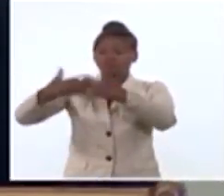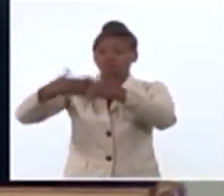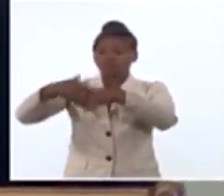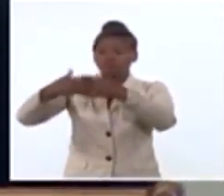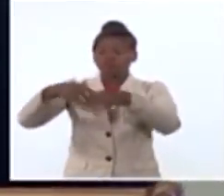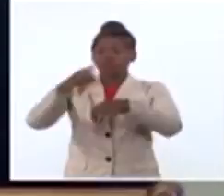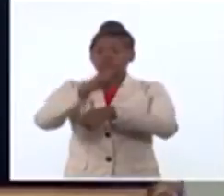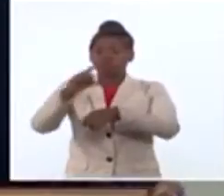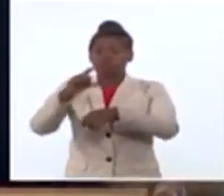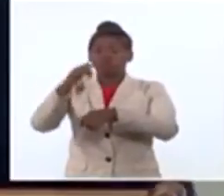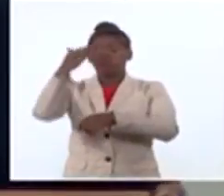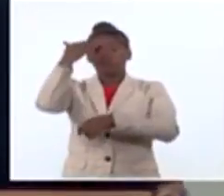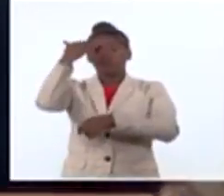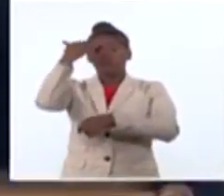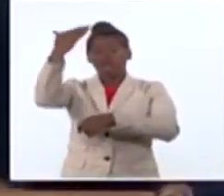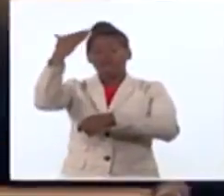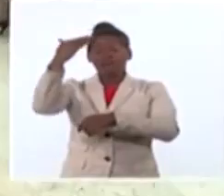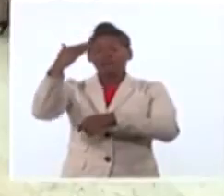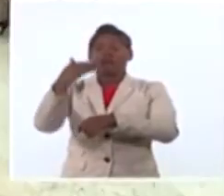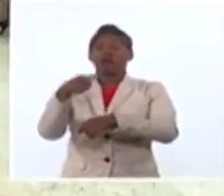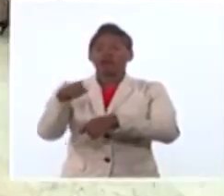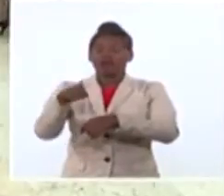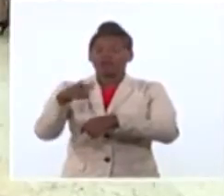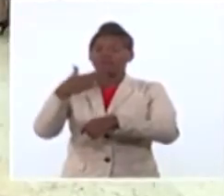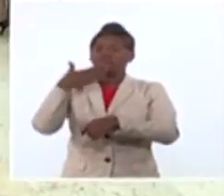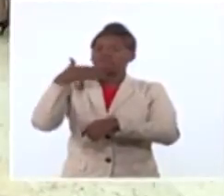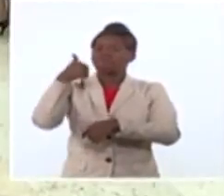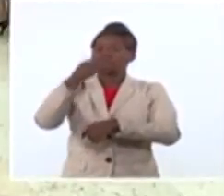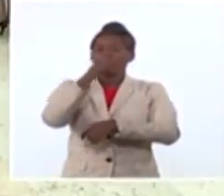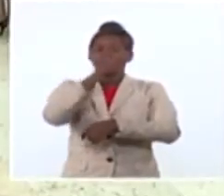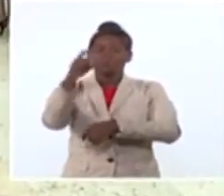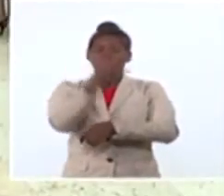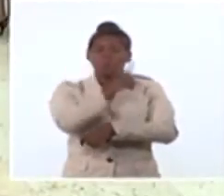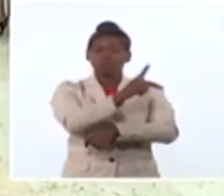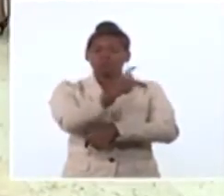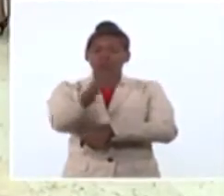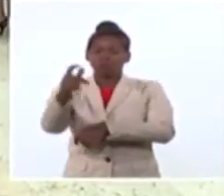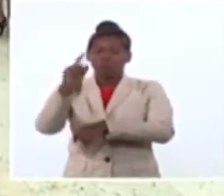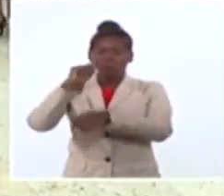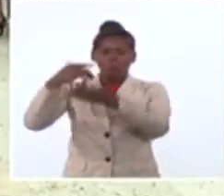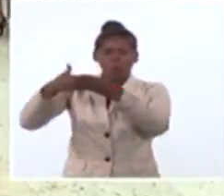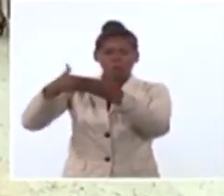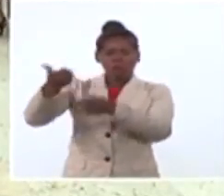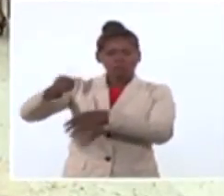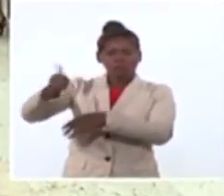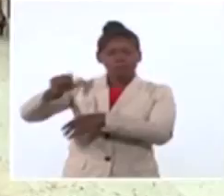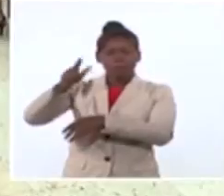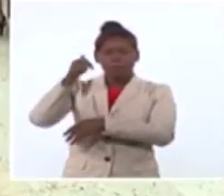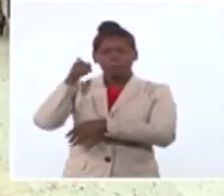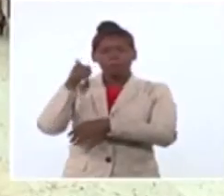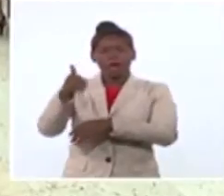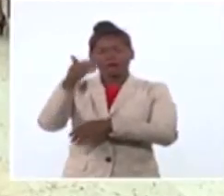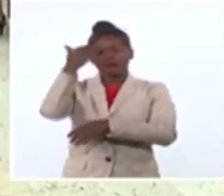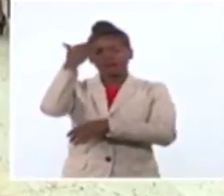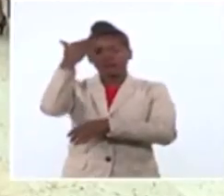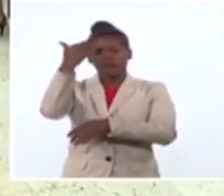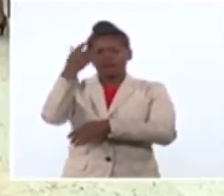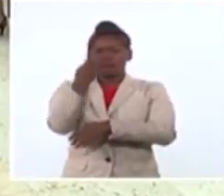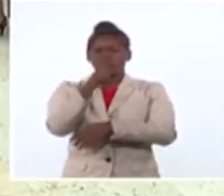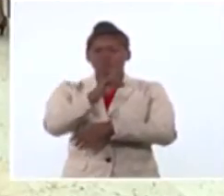materia prima propia del escalado industrial de cualquier